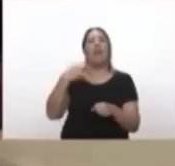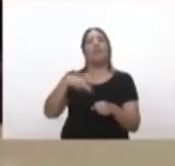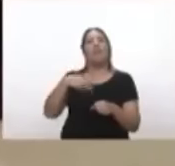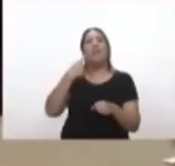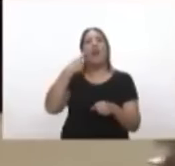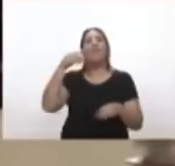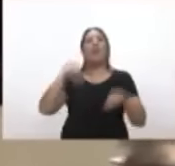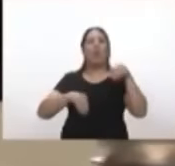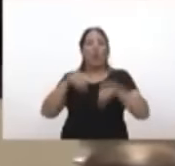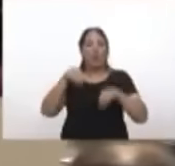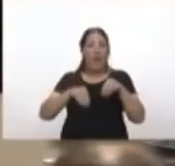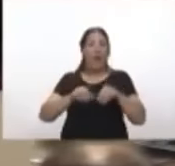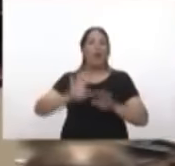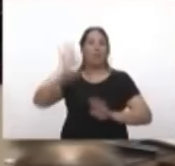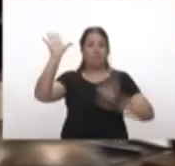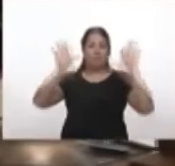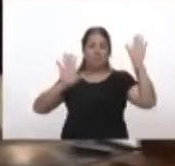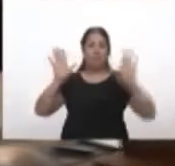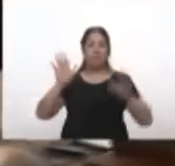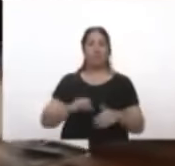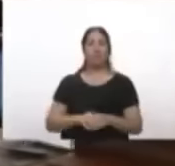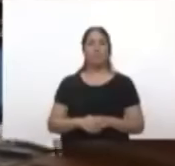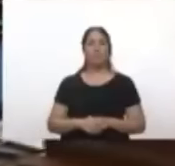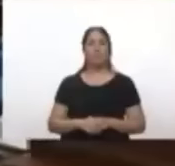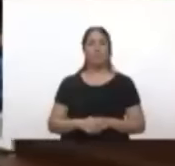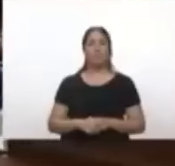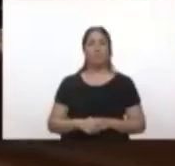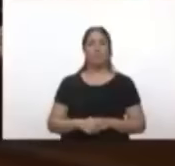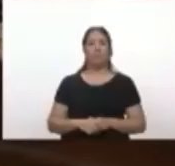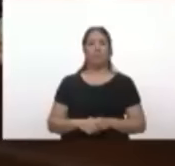en idéntico sentido, pero con el objetivo de anular